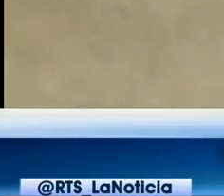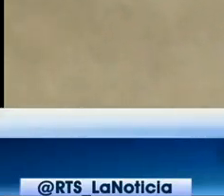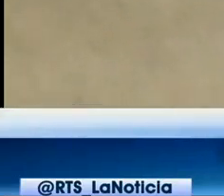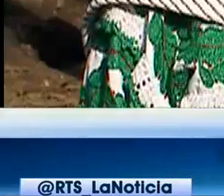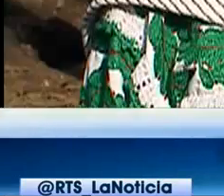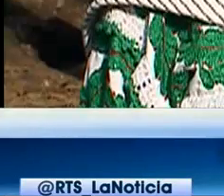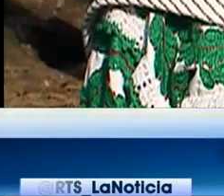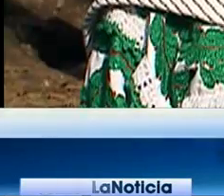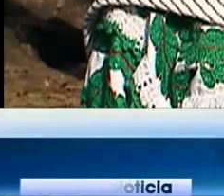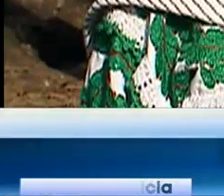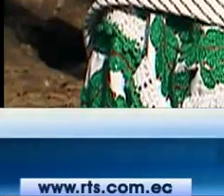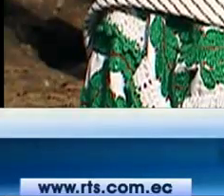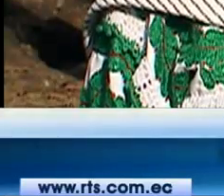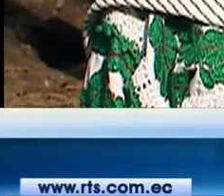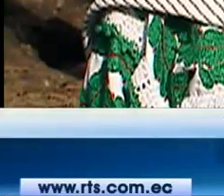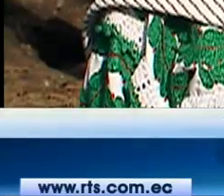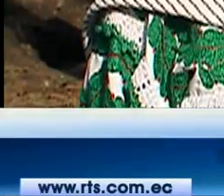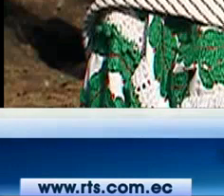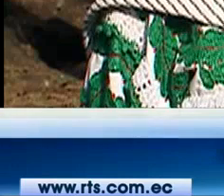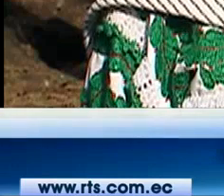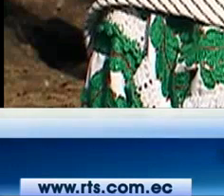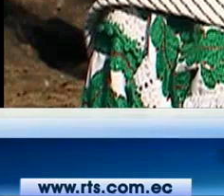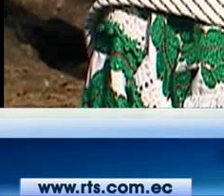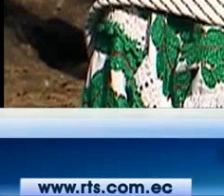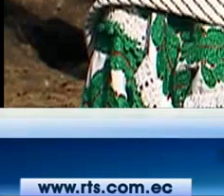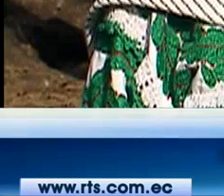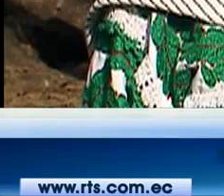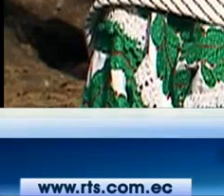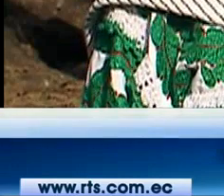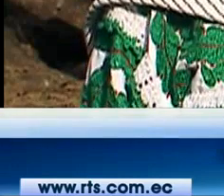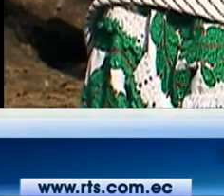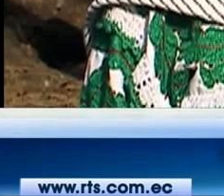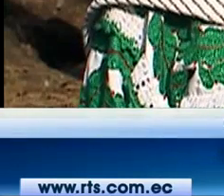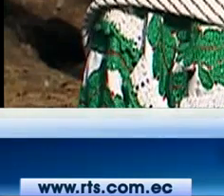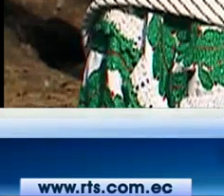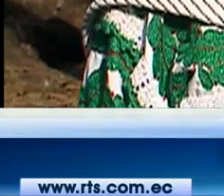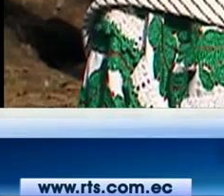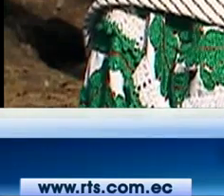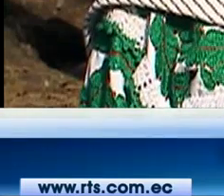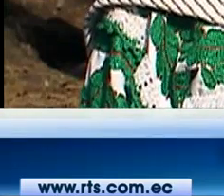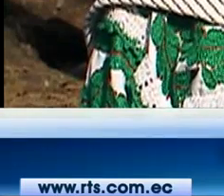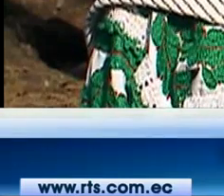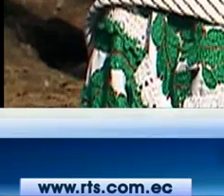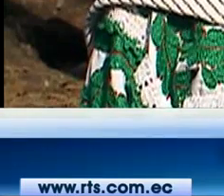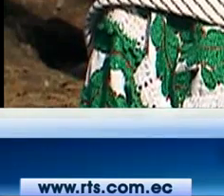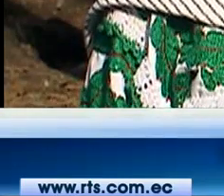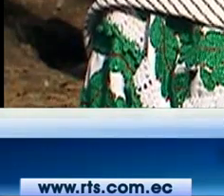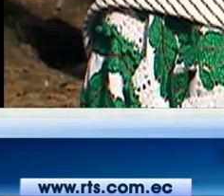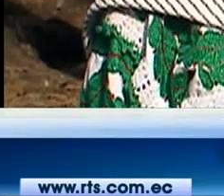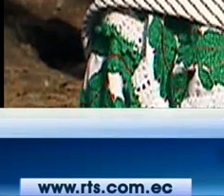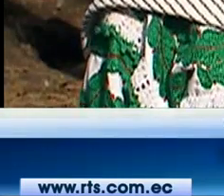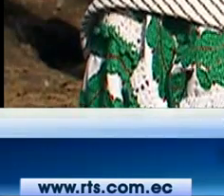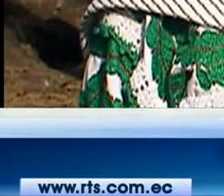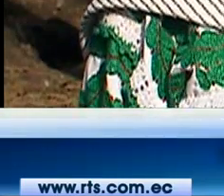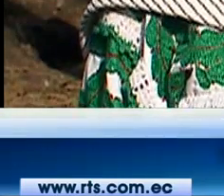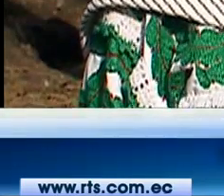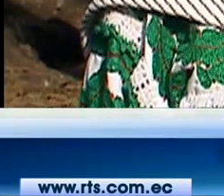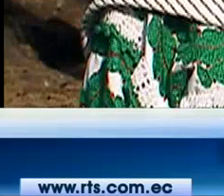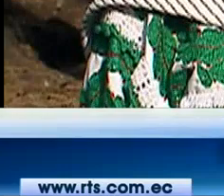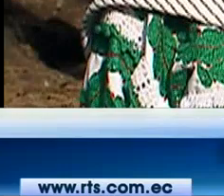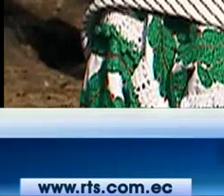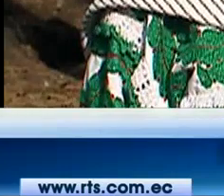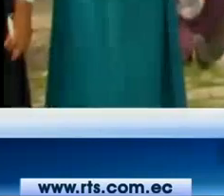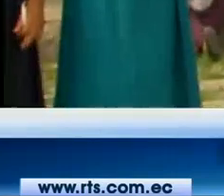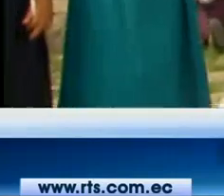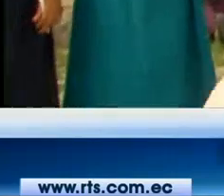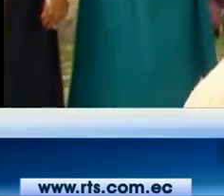aquí. A él se le dice que más o menos cuando él estudiaba en la escuela, la mamá le había comprado un pantalón y